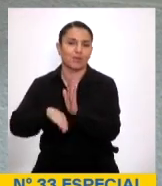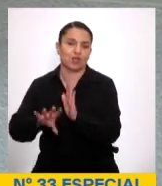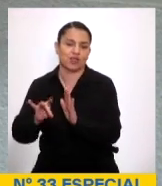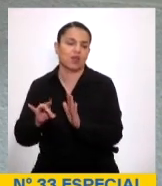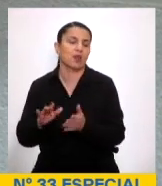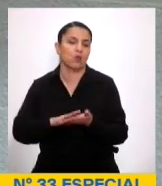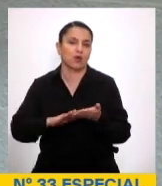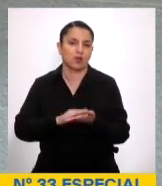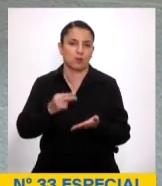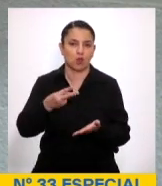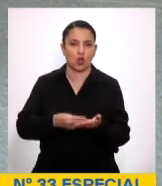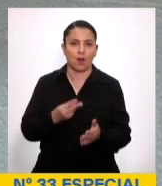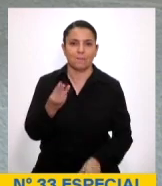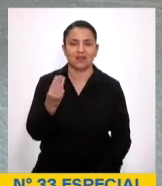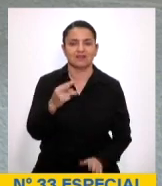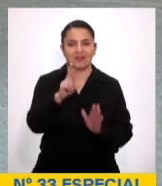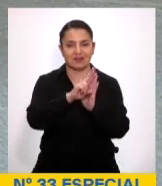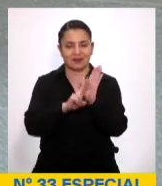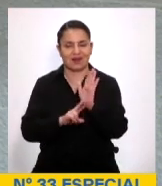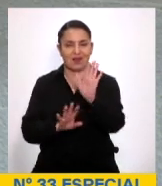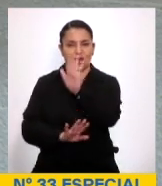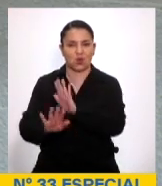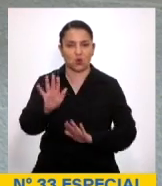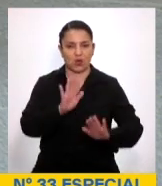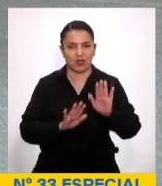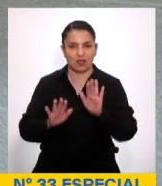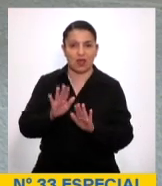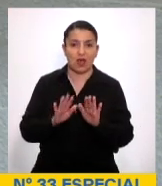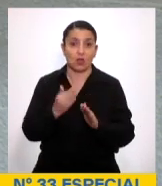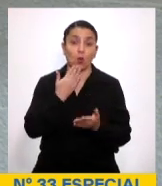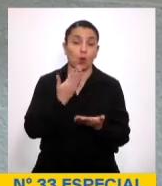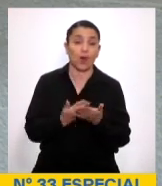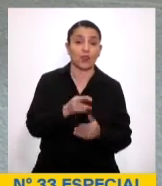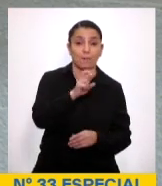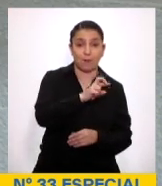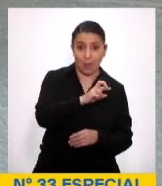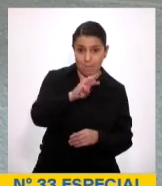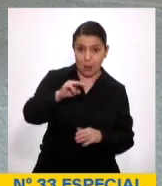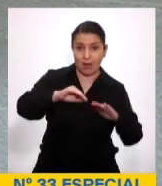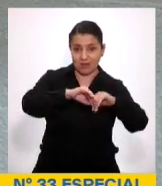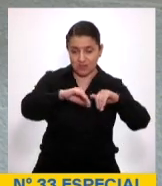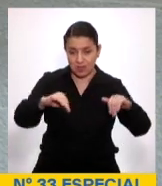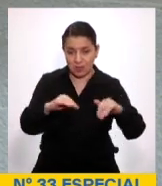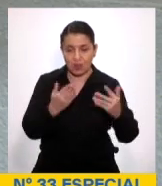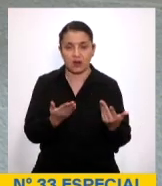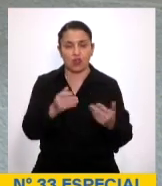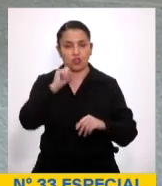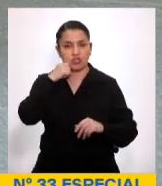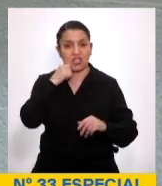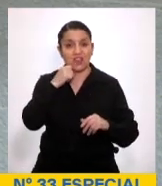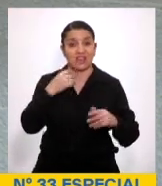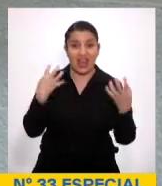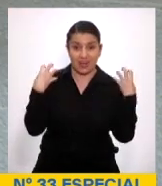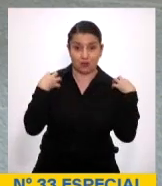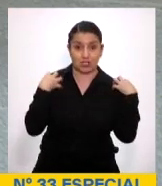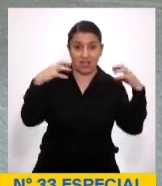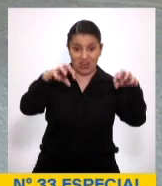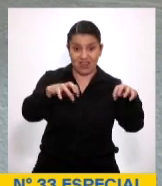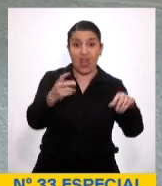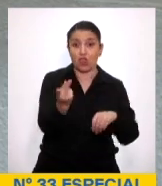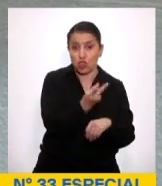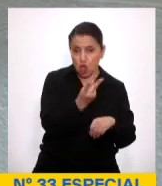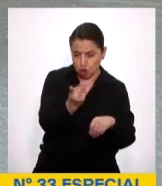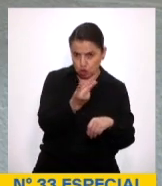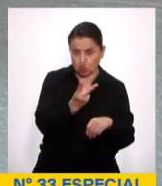2013 estableció reglas para el cuidado luego de la separación de los padres promoviendo la corresponsabilidad parental el año